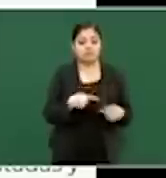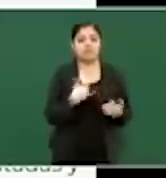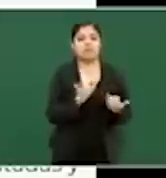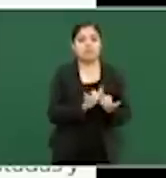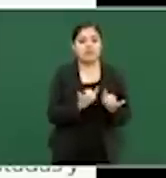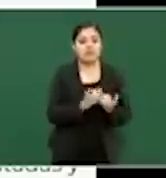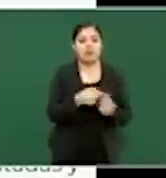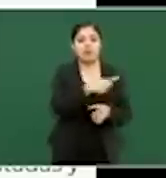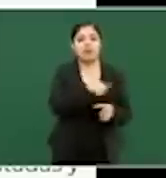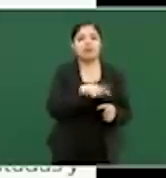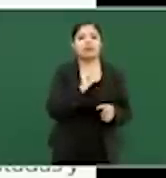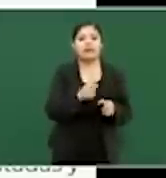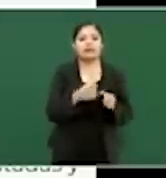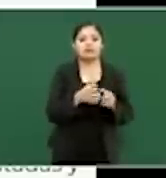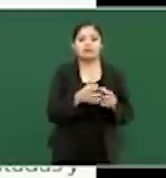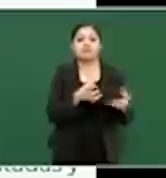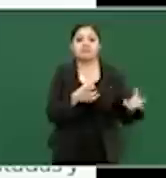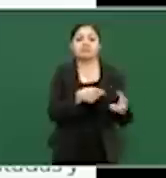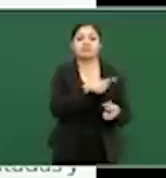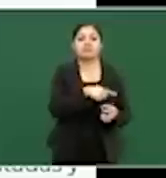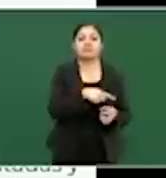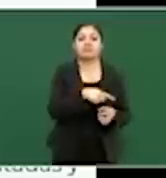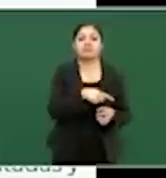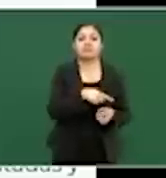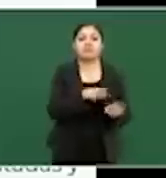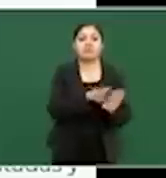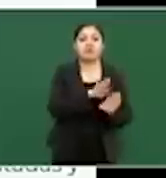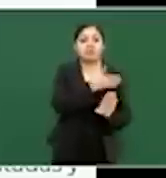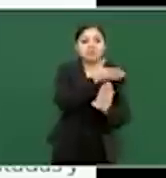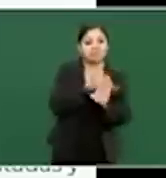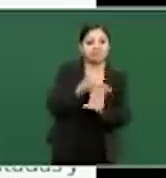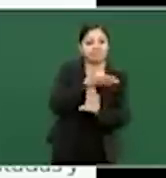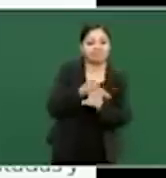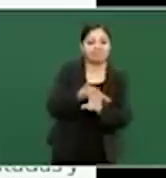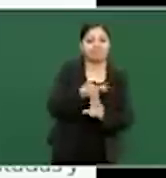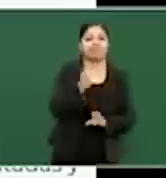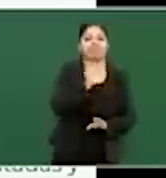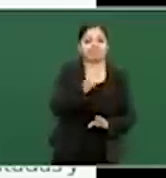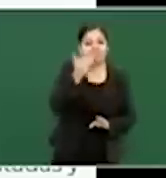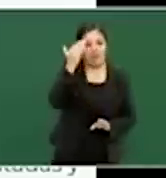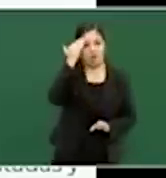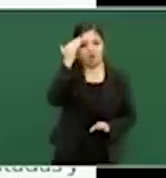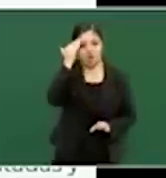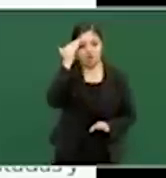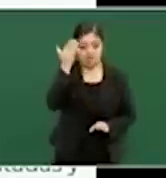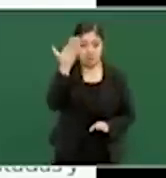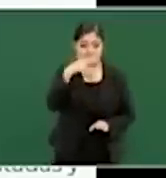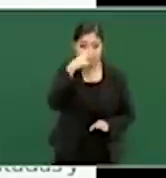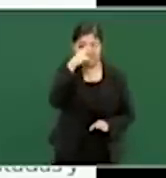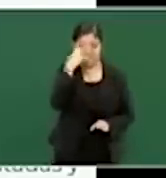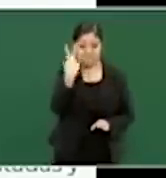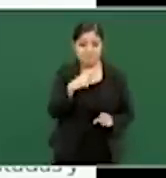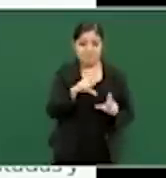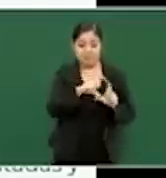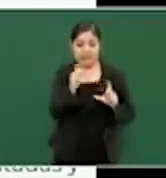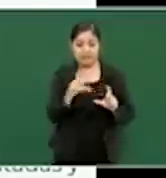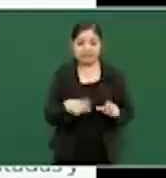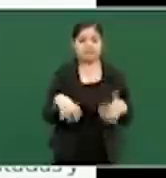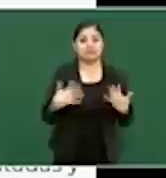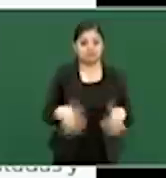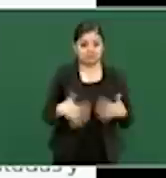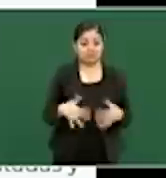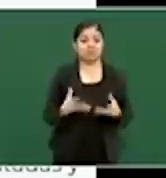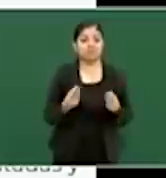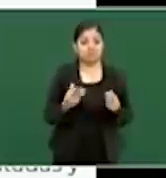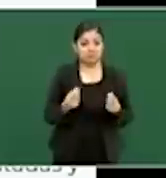tejido social, agresiones a autoridades. En esta parte de nuestro México hay una actividad